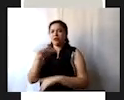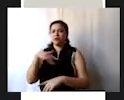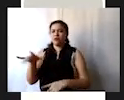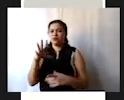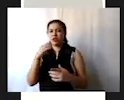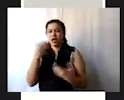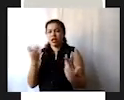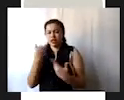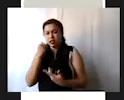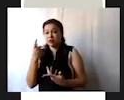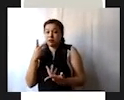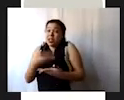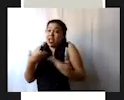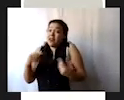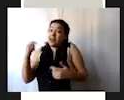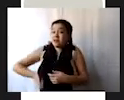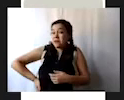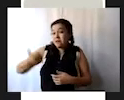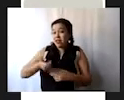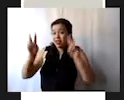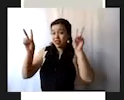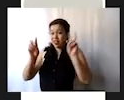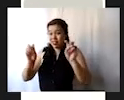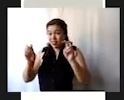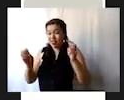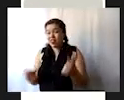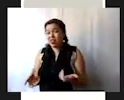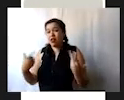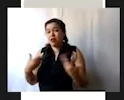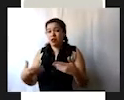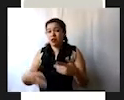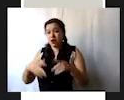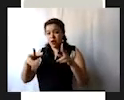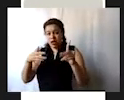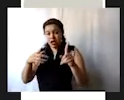la primera vez que todos los temas están puestos sobre la misma